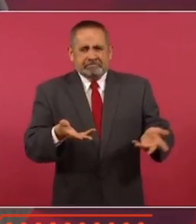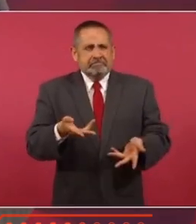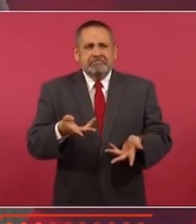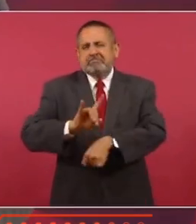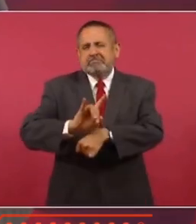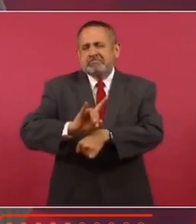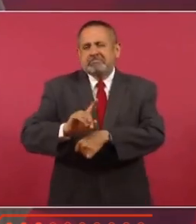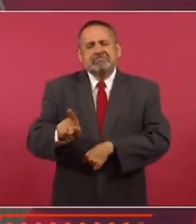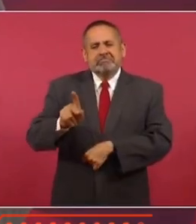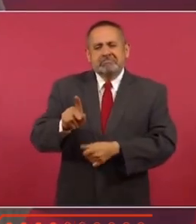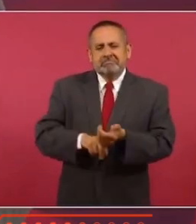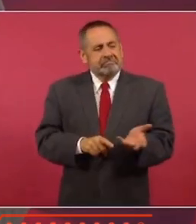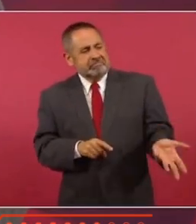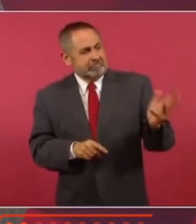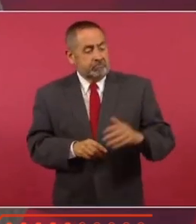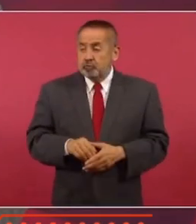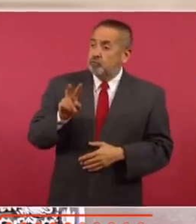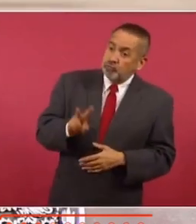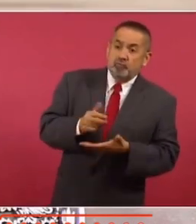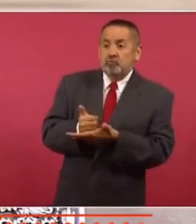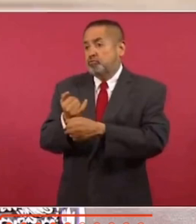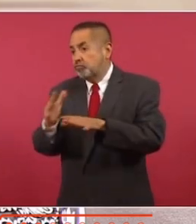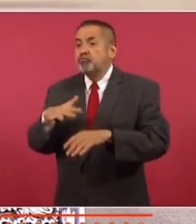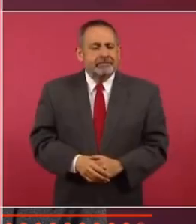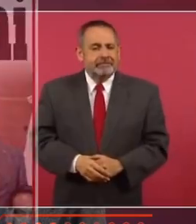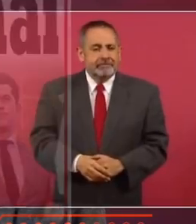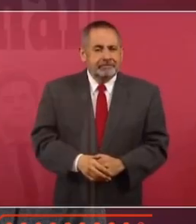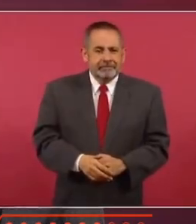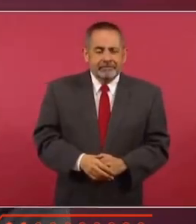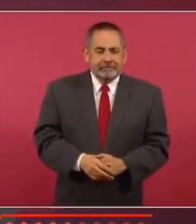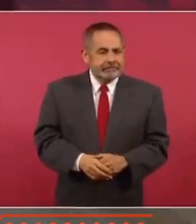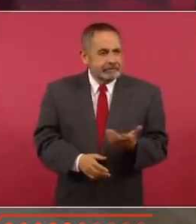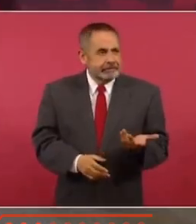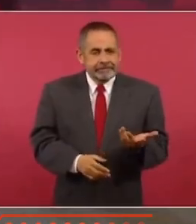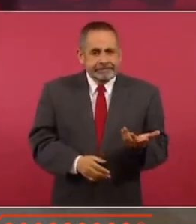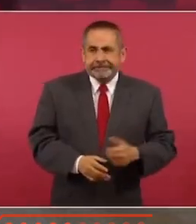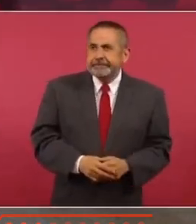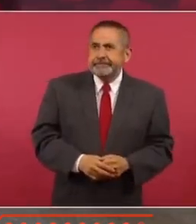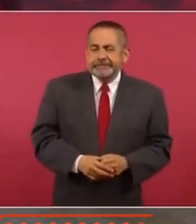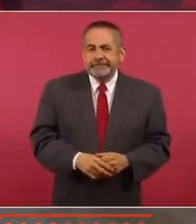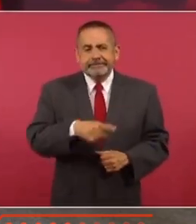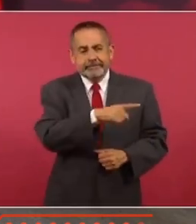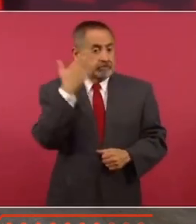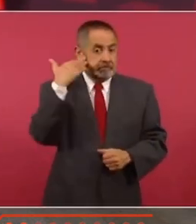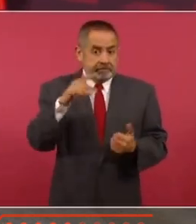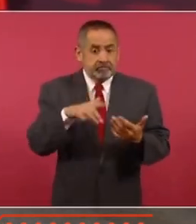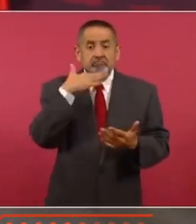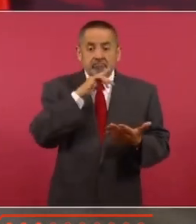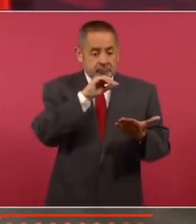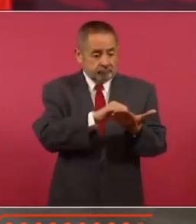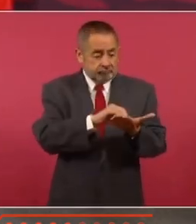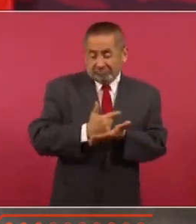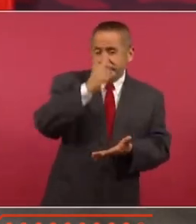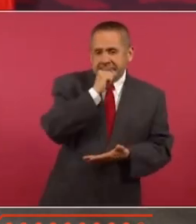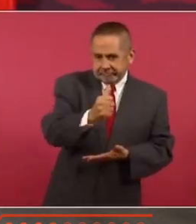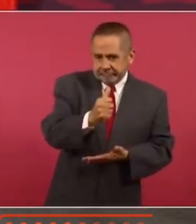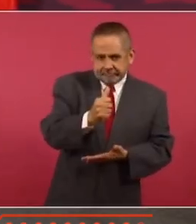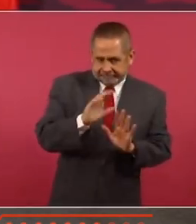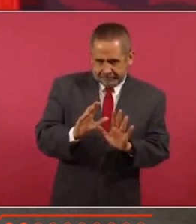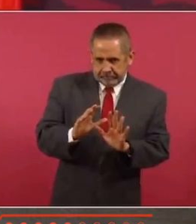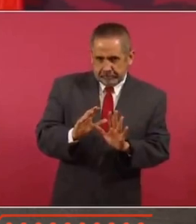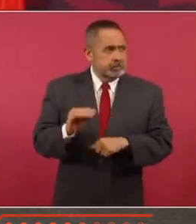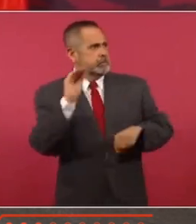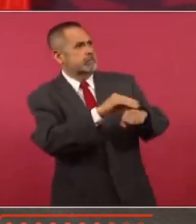simular que se iba a combatir la corrupción. Y no era la corrupción delito grave, y sin embargo crearon los